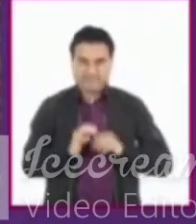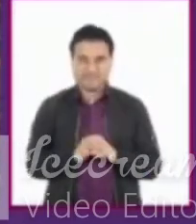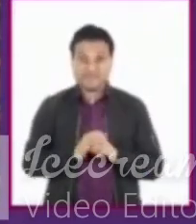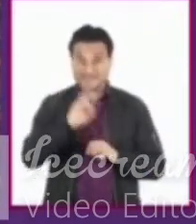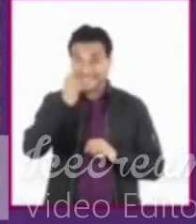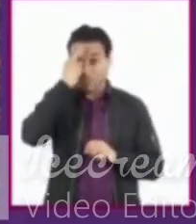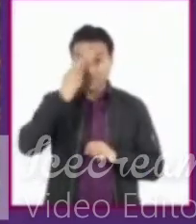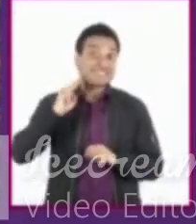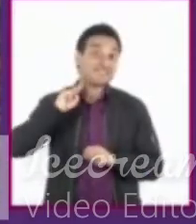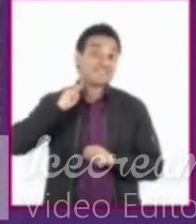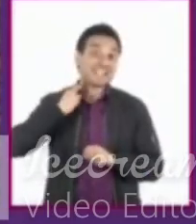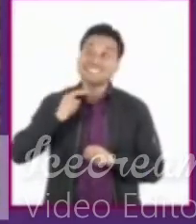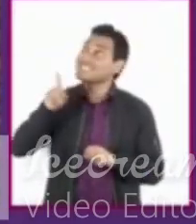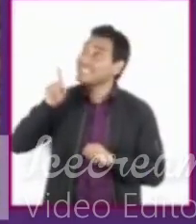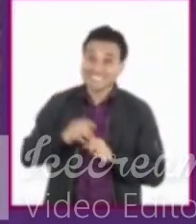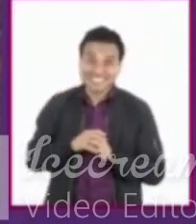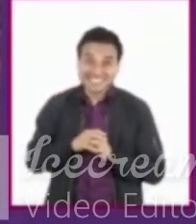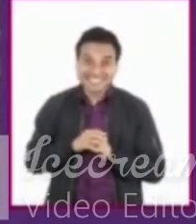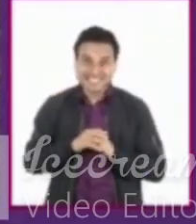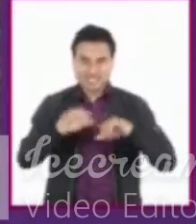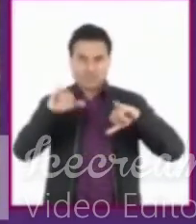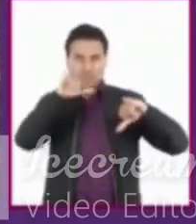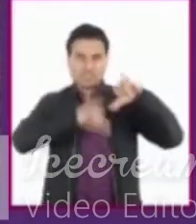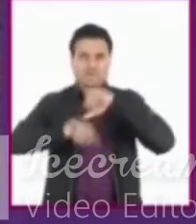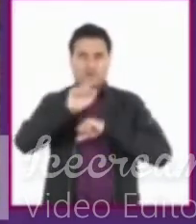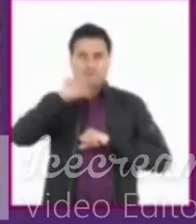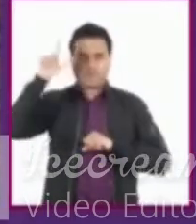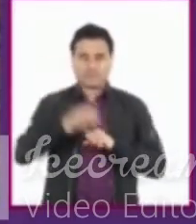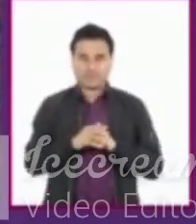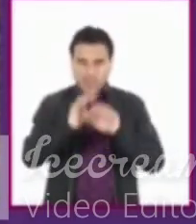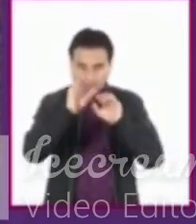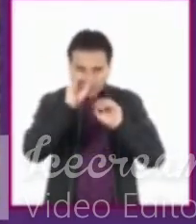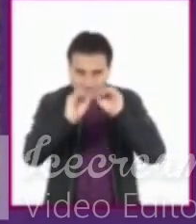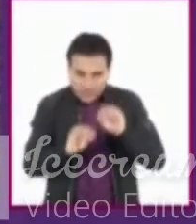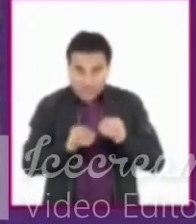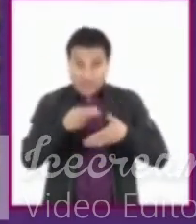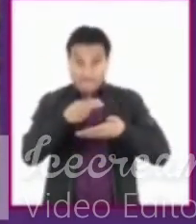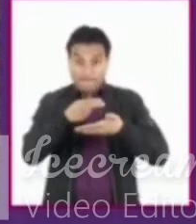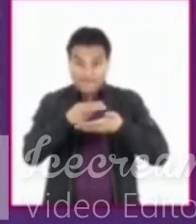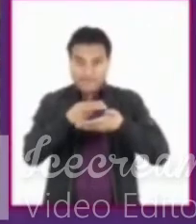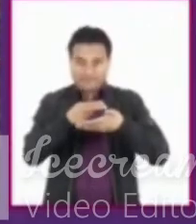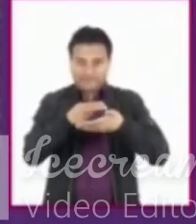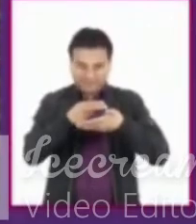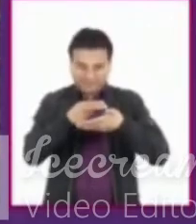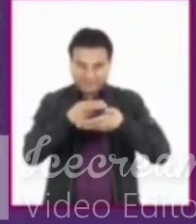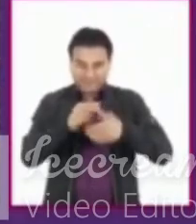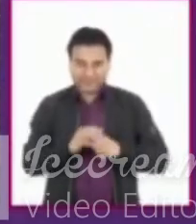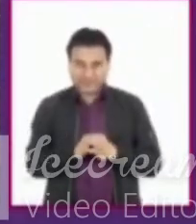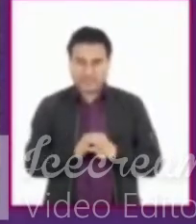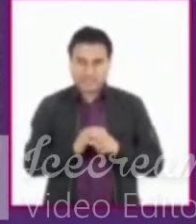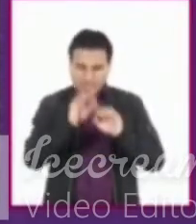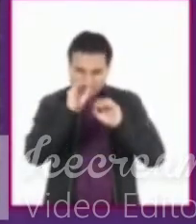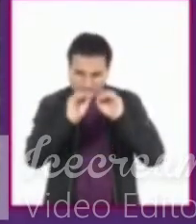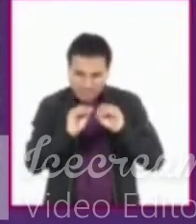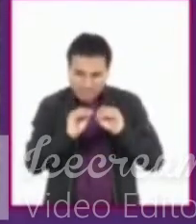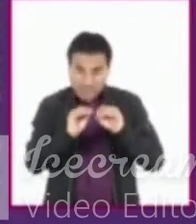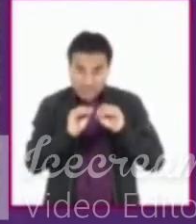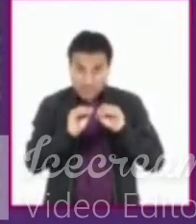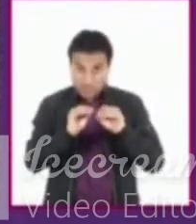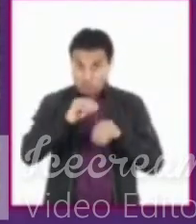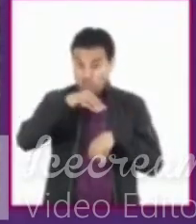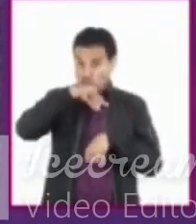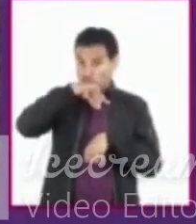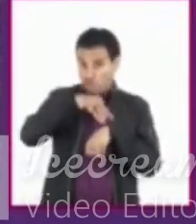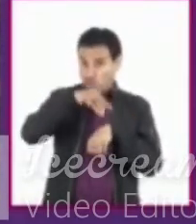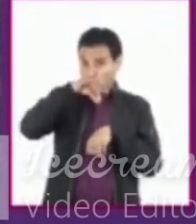Recordemos Frankenstein, la historia de un científico que da vida a una criatura construida de restos humanos. El doctor